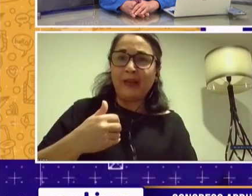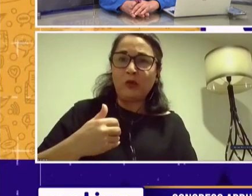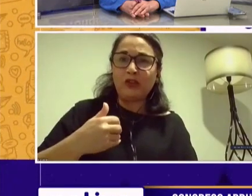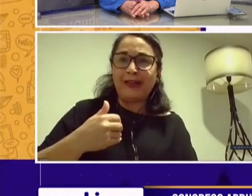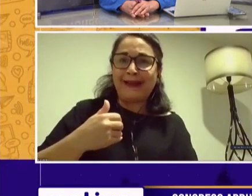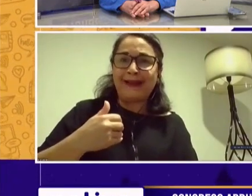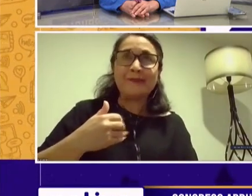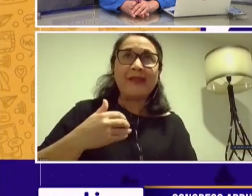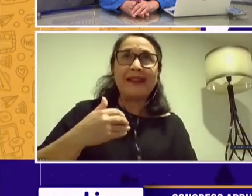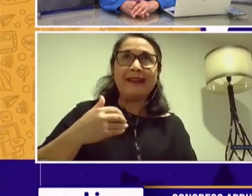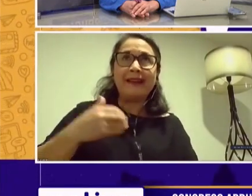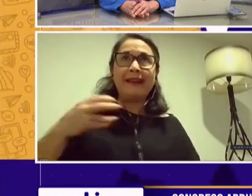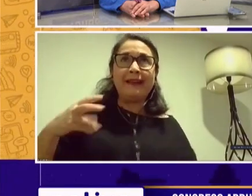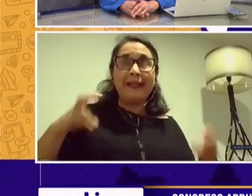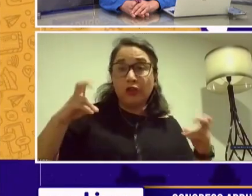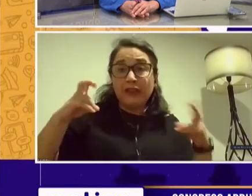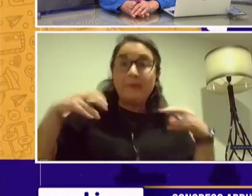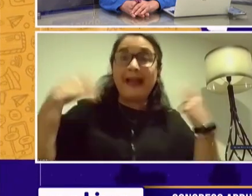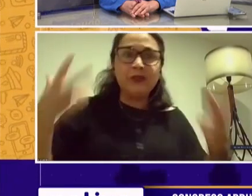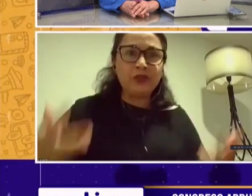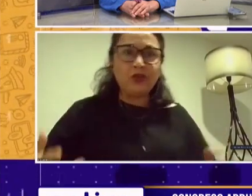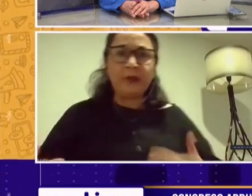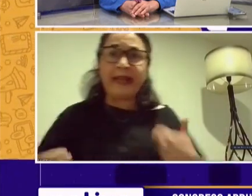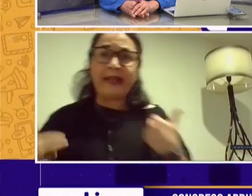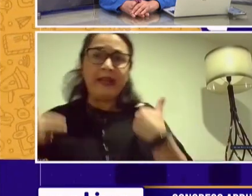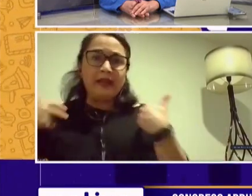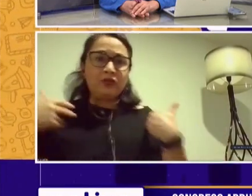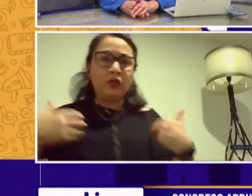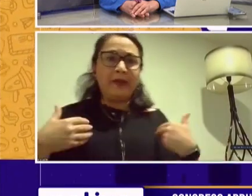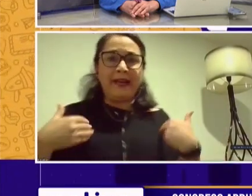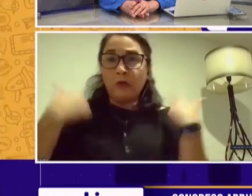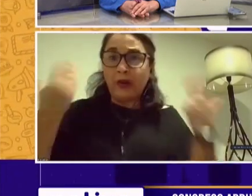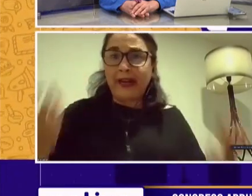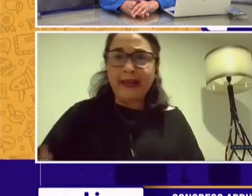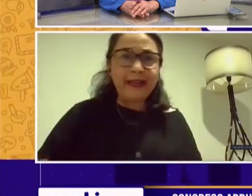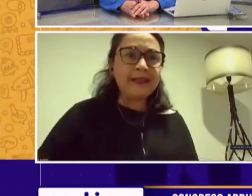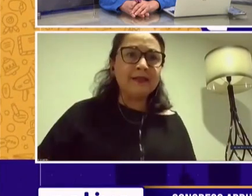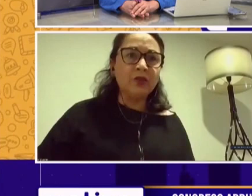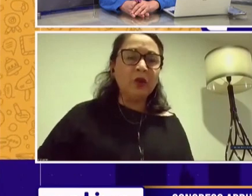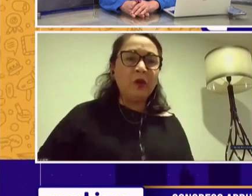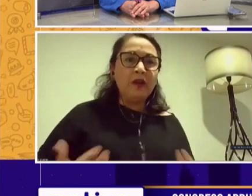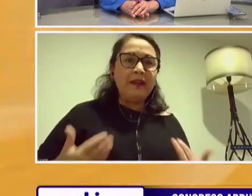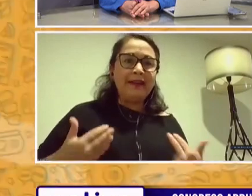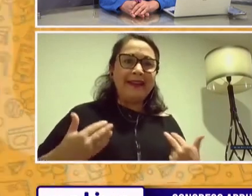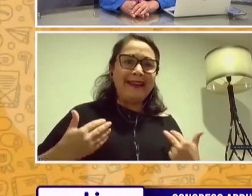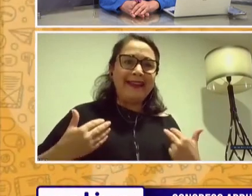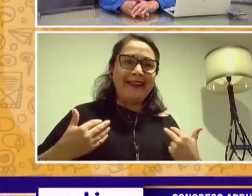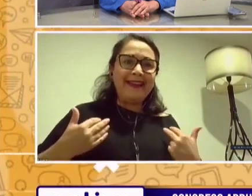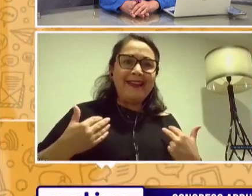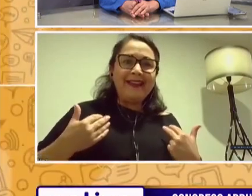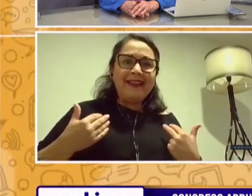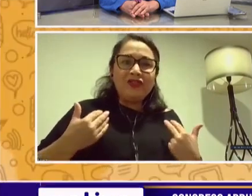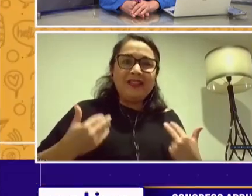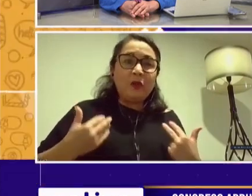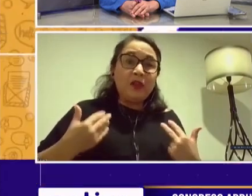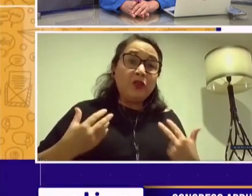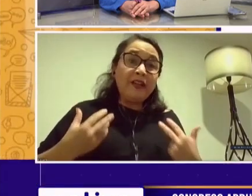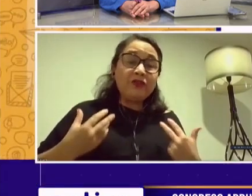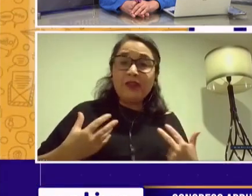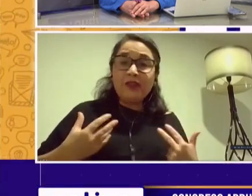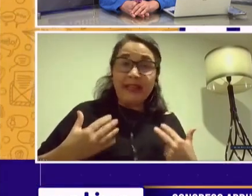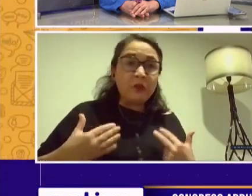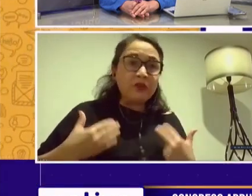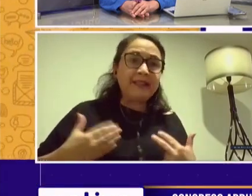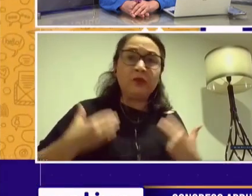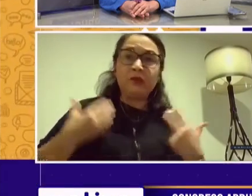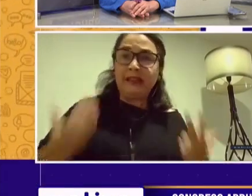digamos, el don de mando sobre las mujeres, ¿no? Que, entonces, cuando